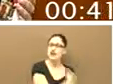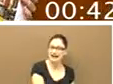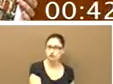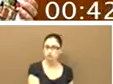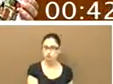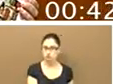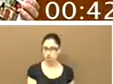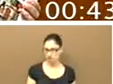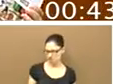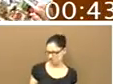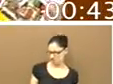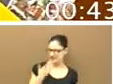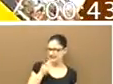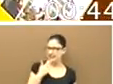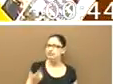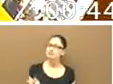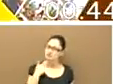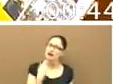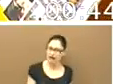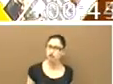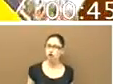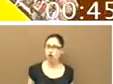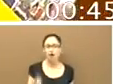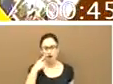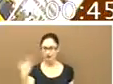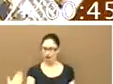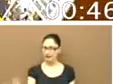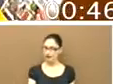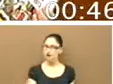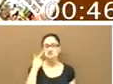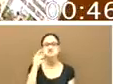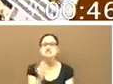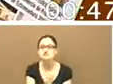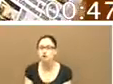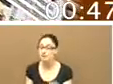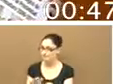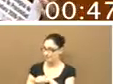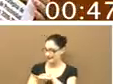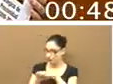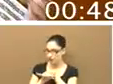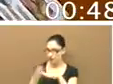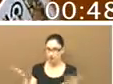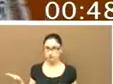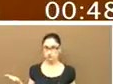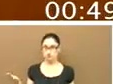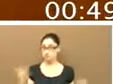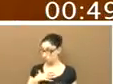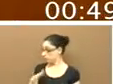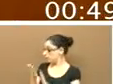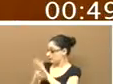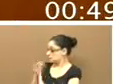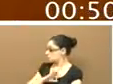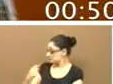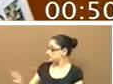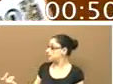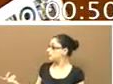palabra contra la nuestra ¿dónde está un informe un informe un informe perdone que no es ¿puedo hablar señor presidente?